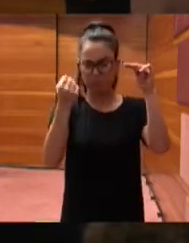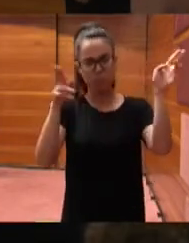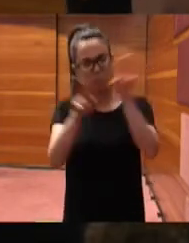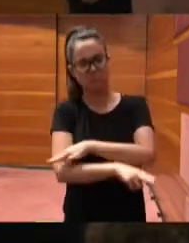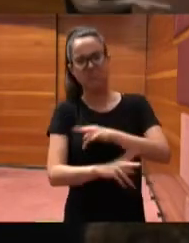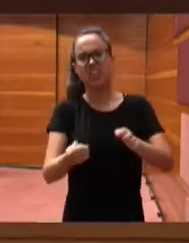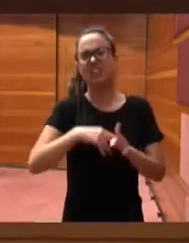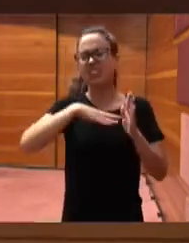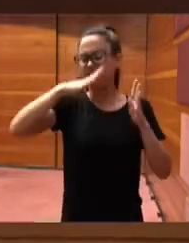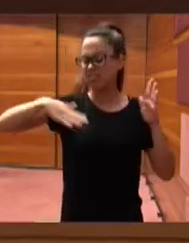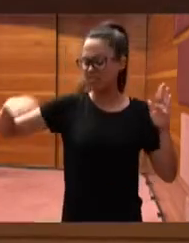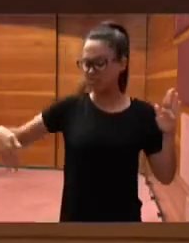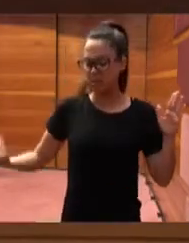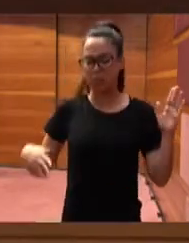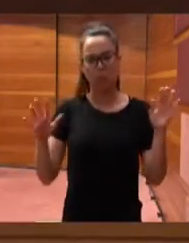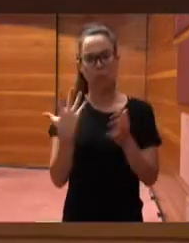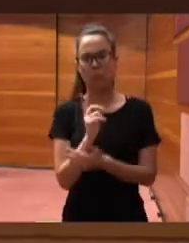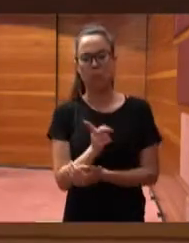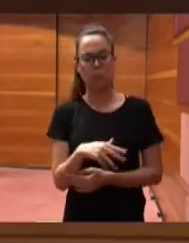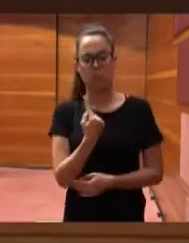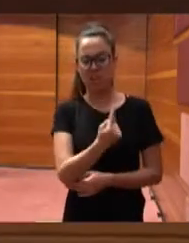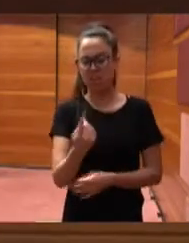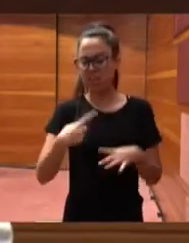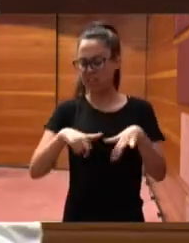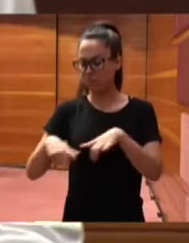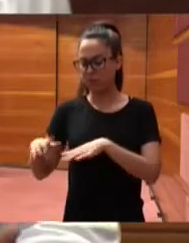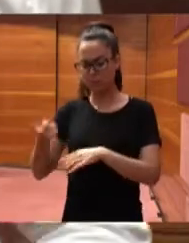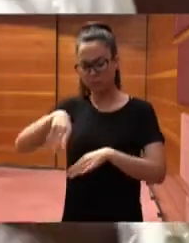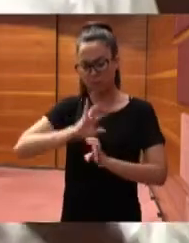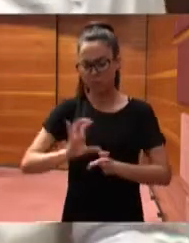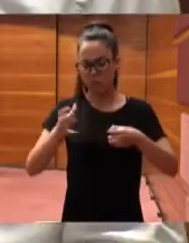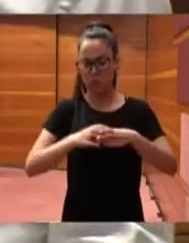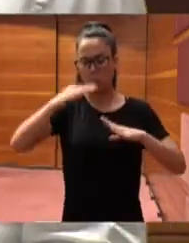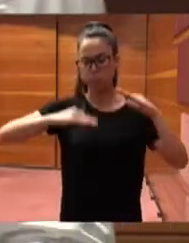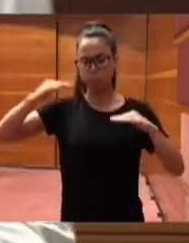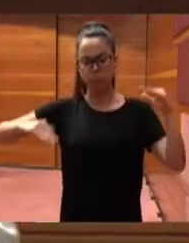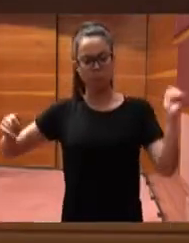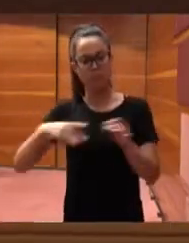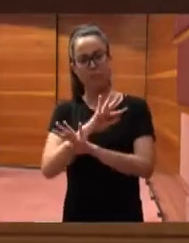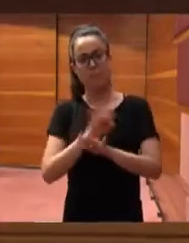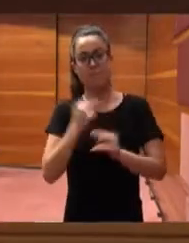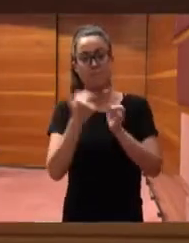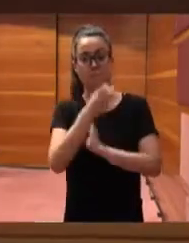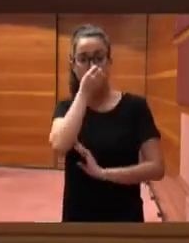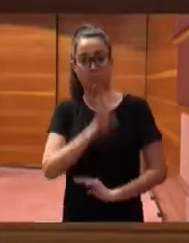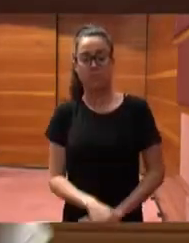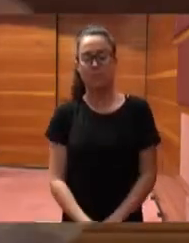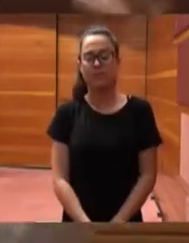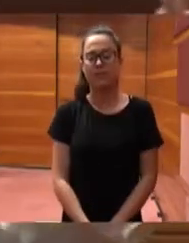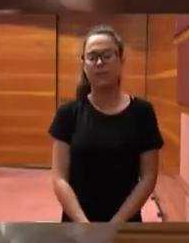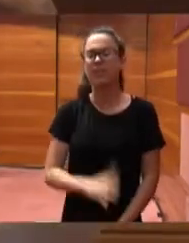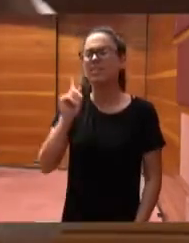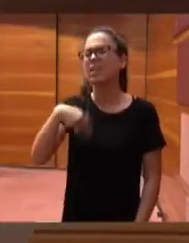los sectorialismos, y los pongo a hacer una tarea intelectual potente. Y para eso los empodero. Cuando decimos eso, ¿qué